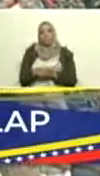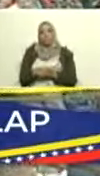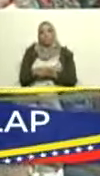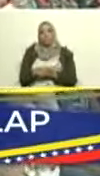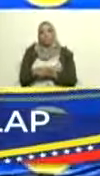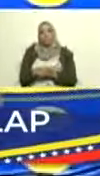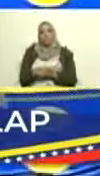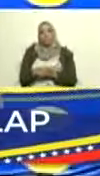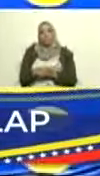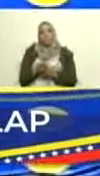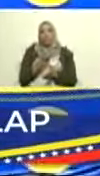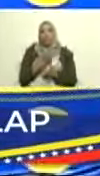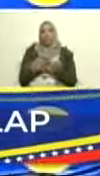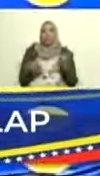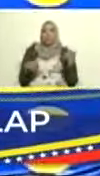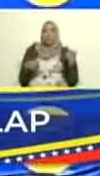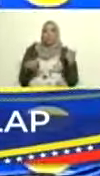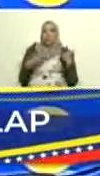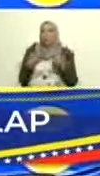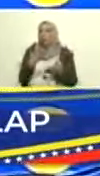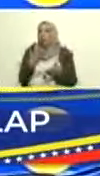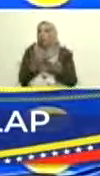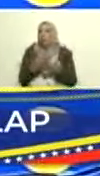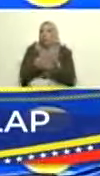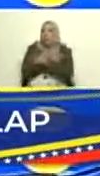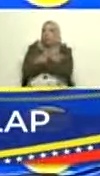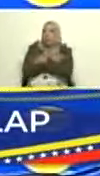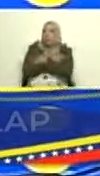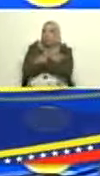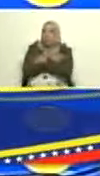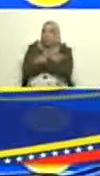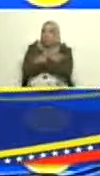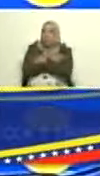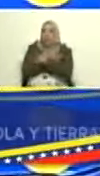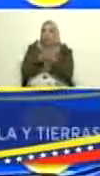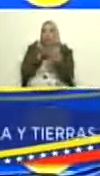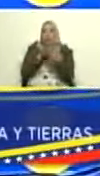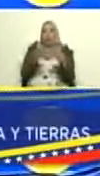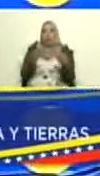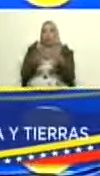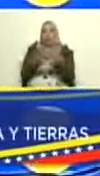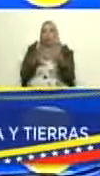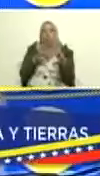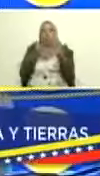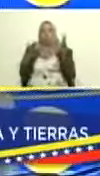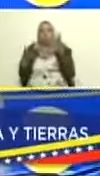Bueno, presidente, un gran abrazo para todos los CLAP.